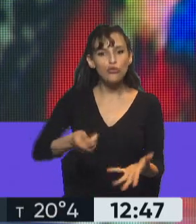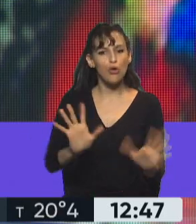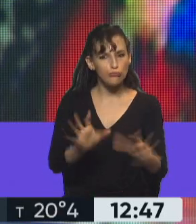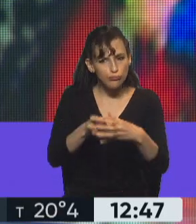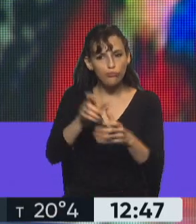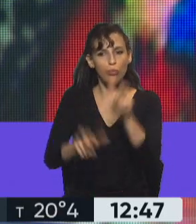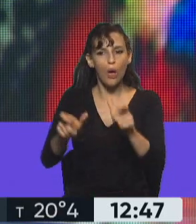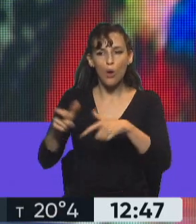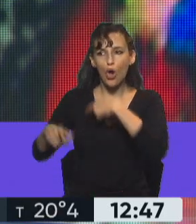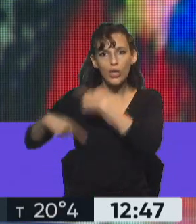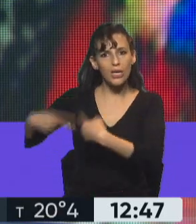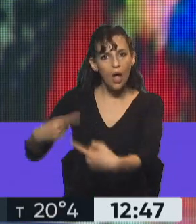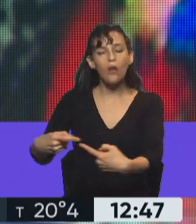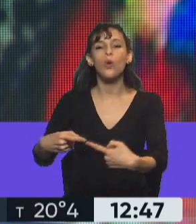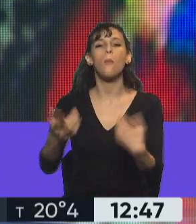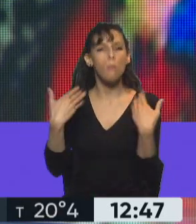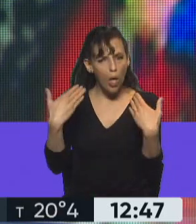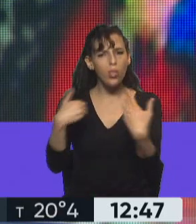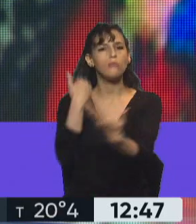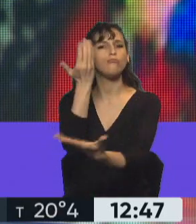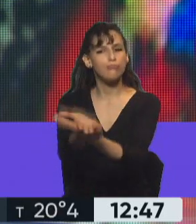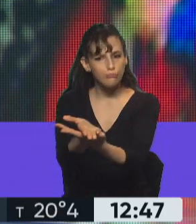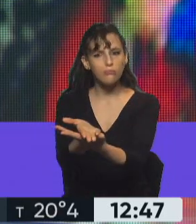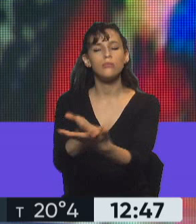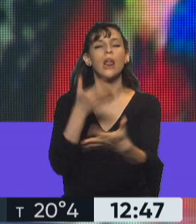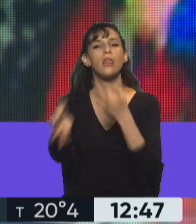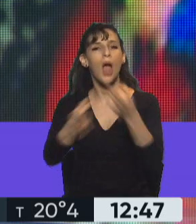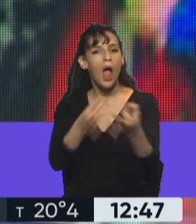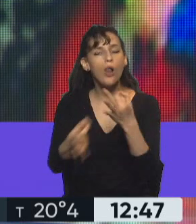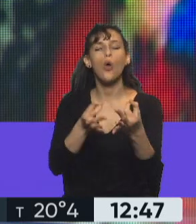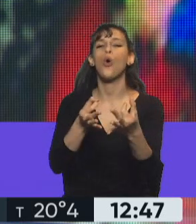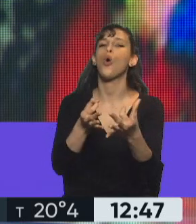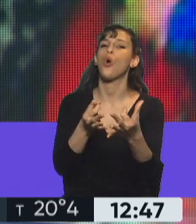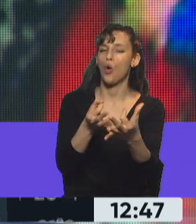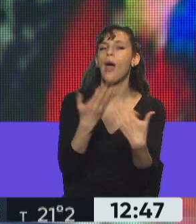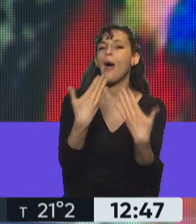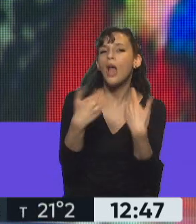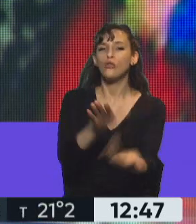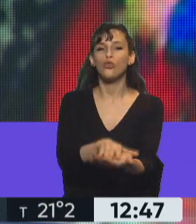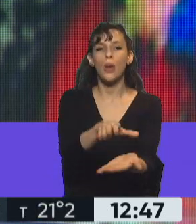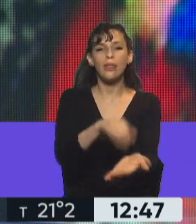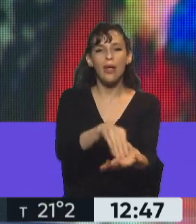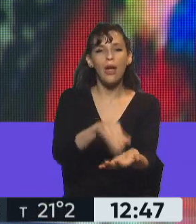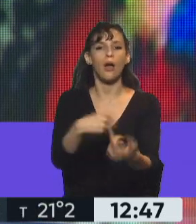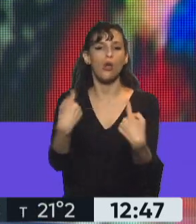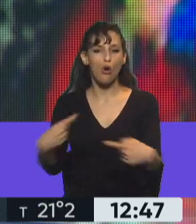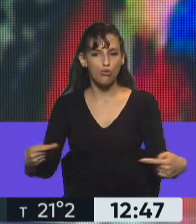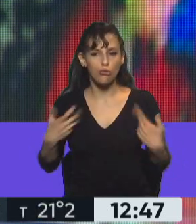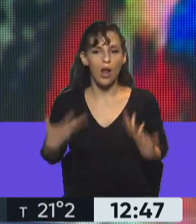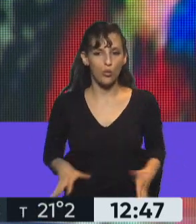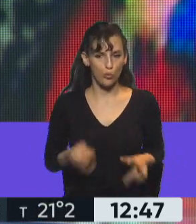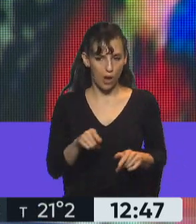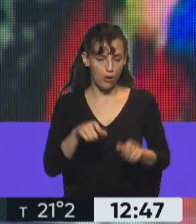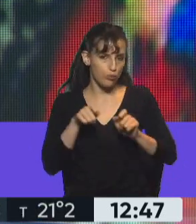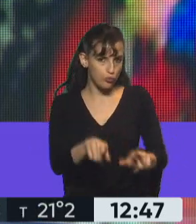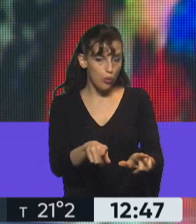de participar en un diálogo con el Estado acerca de las concesiones que se van a entregar o todo lo que tiene que ver con sus recursos naturales y también, por